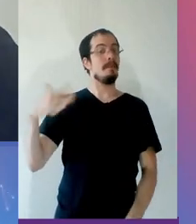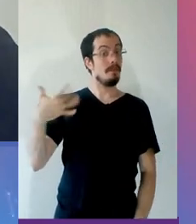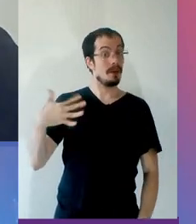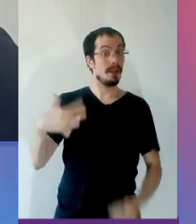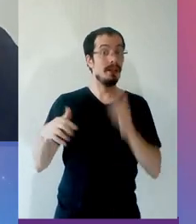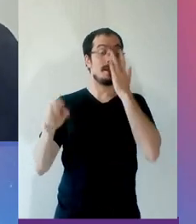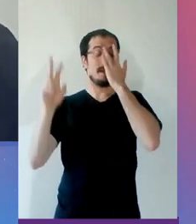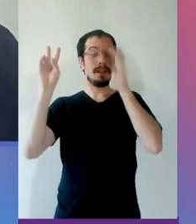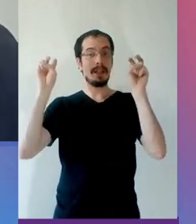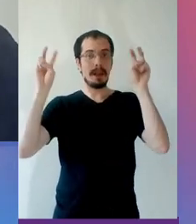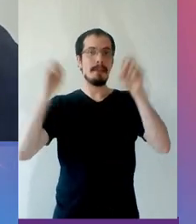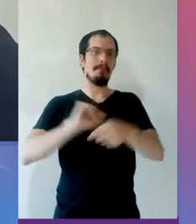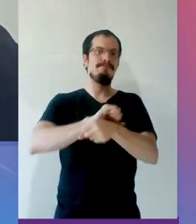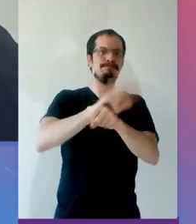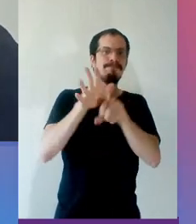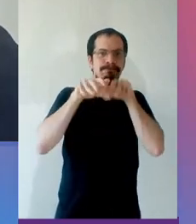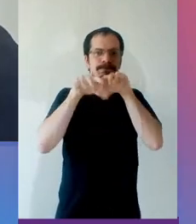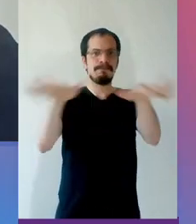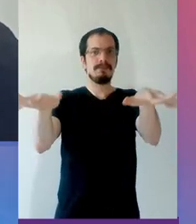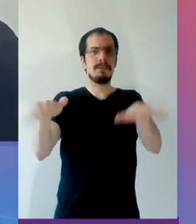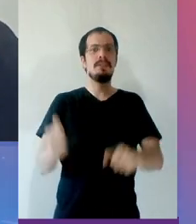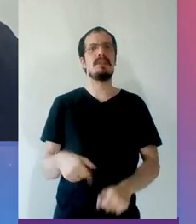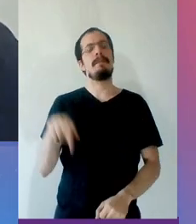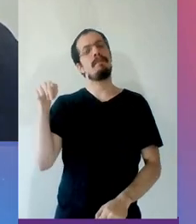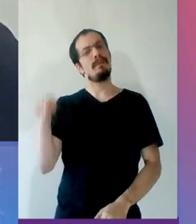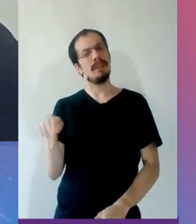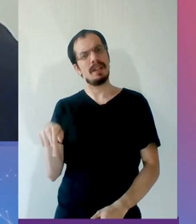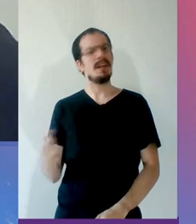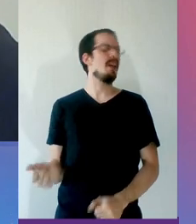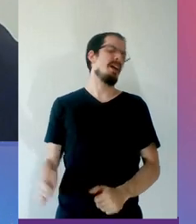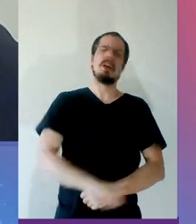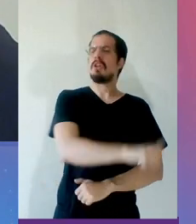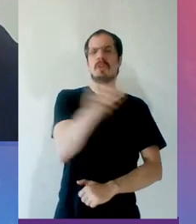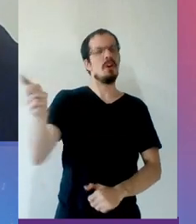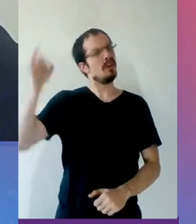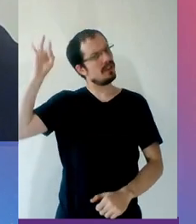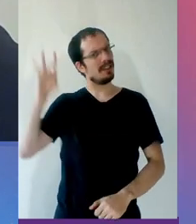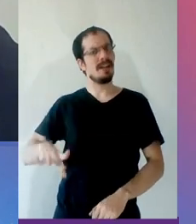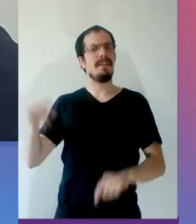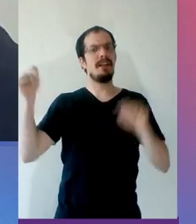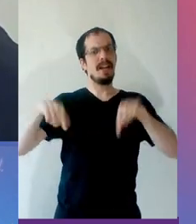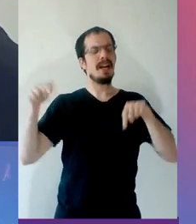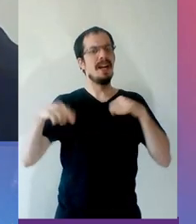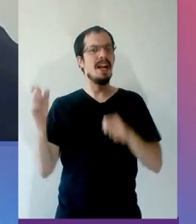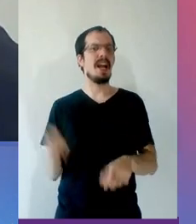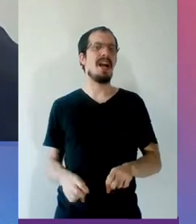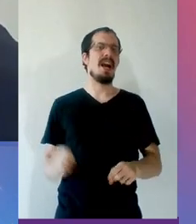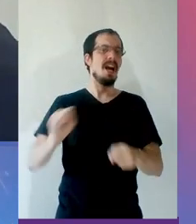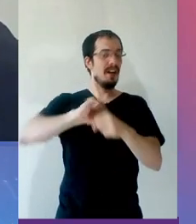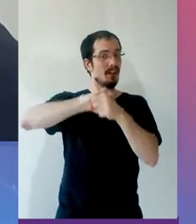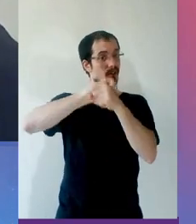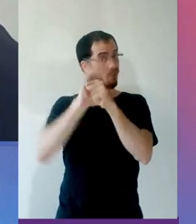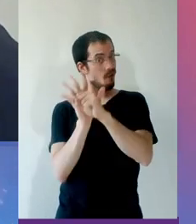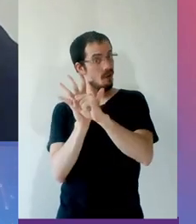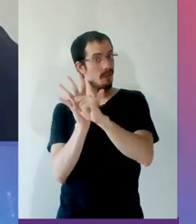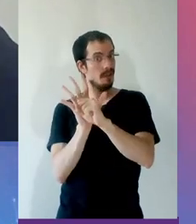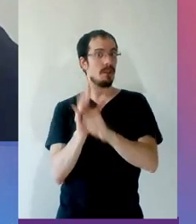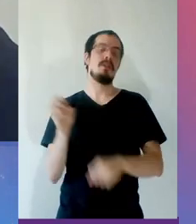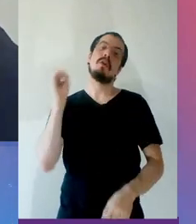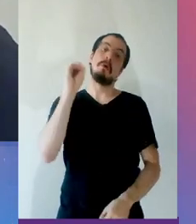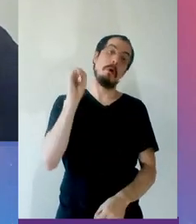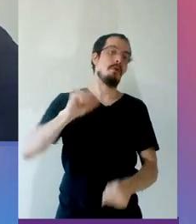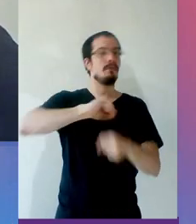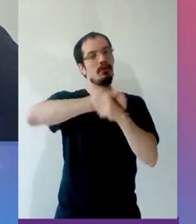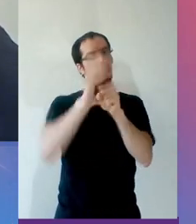contextos de la pandemia, todos sabemos cómo el virus SARS-CoV, ¿cierto?, o